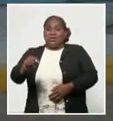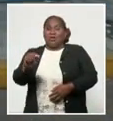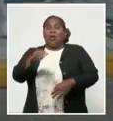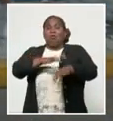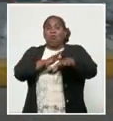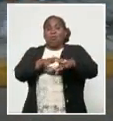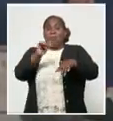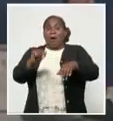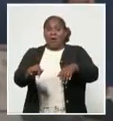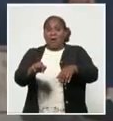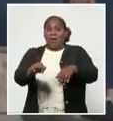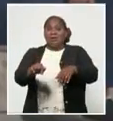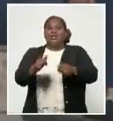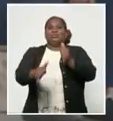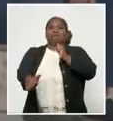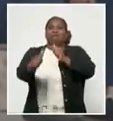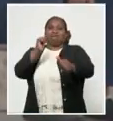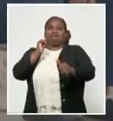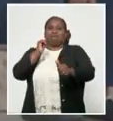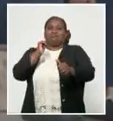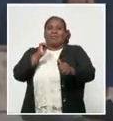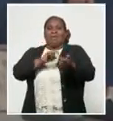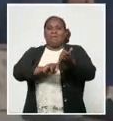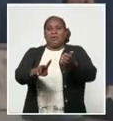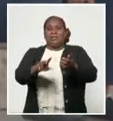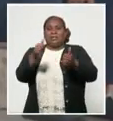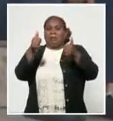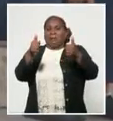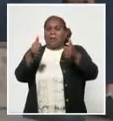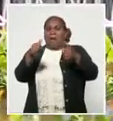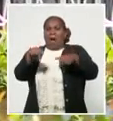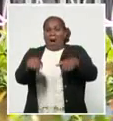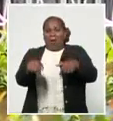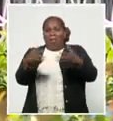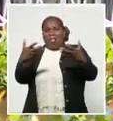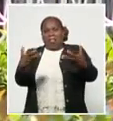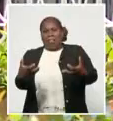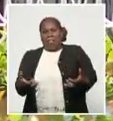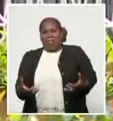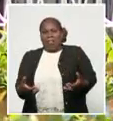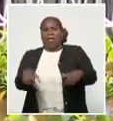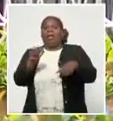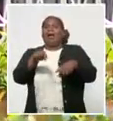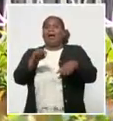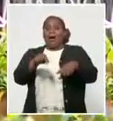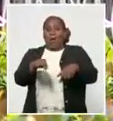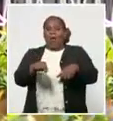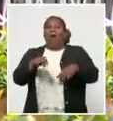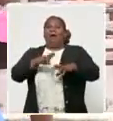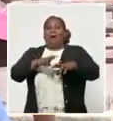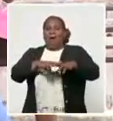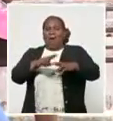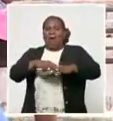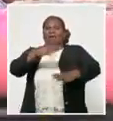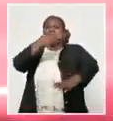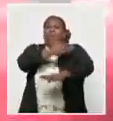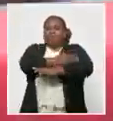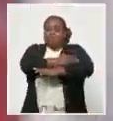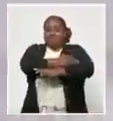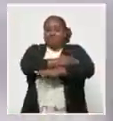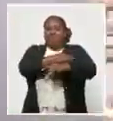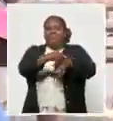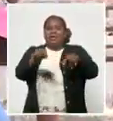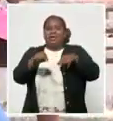retroceso en el terreno ganado a la pandemia en la provincia. Vuelve La Habana a la fase de transmisión autóctona limitada y con ella el